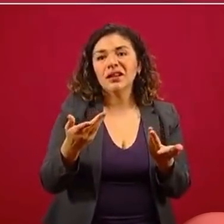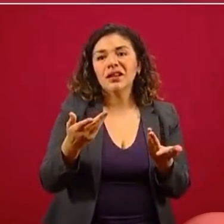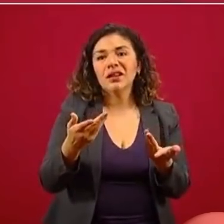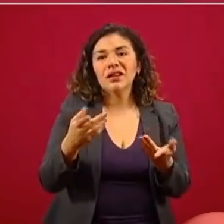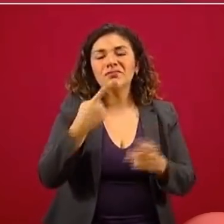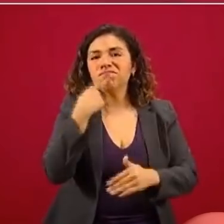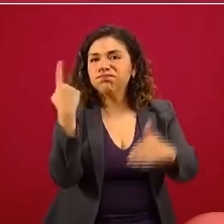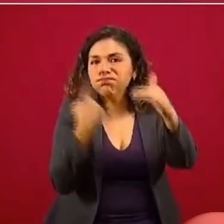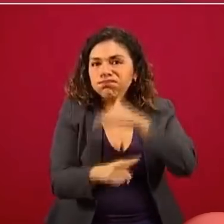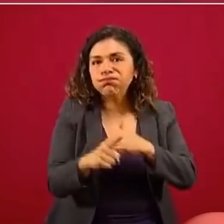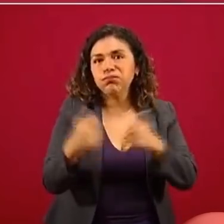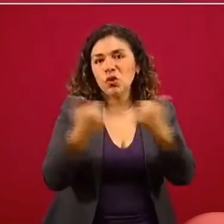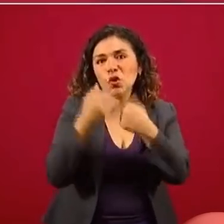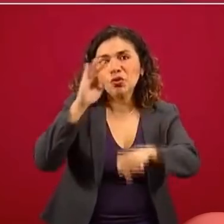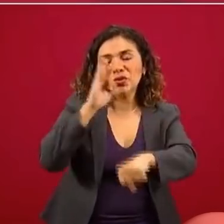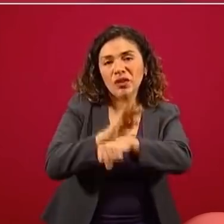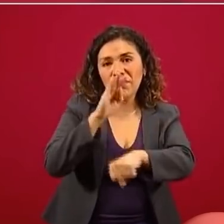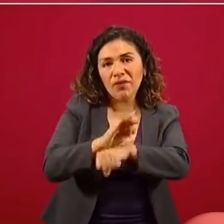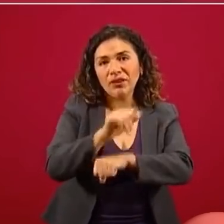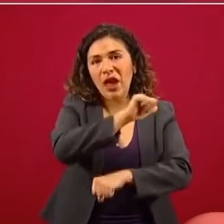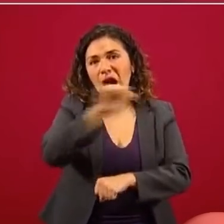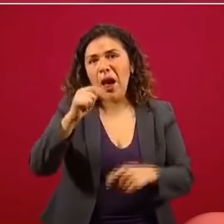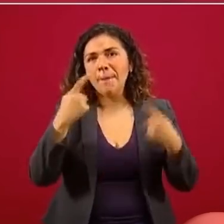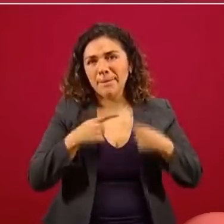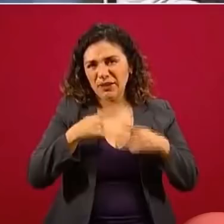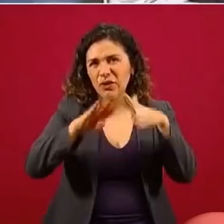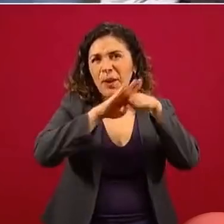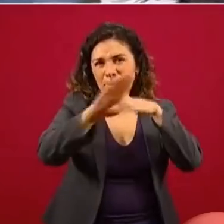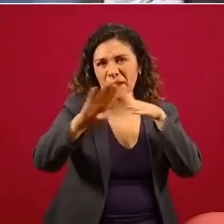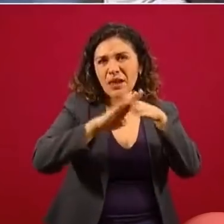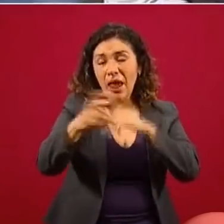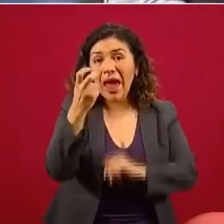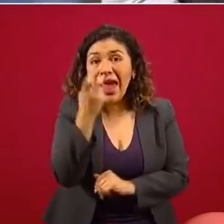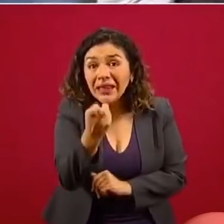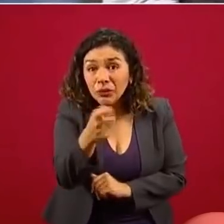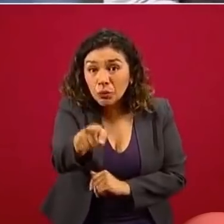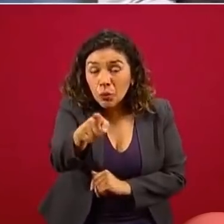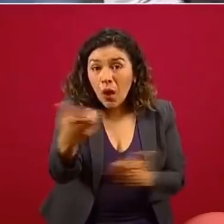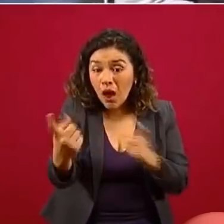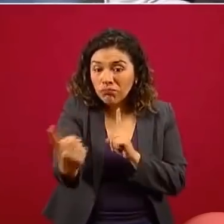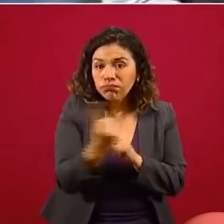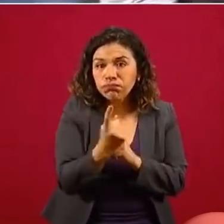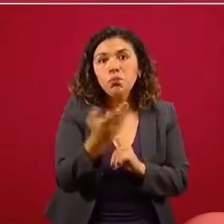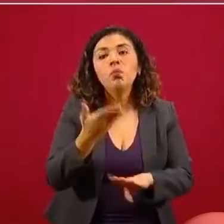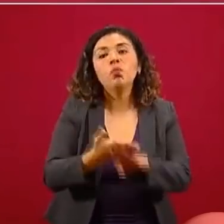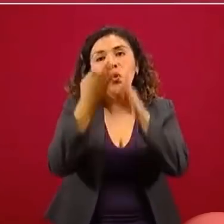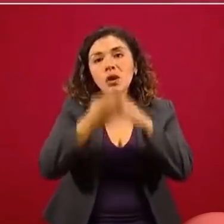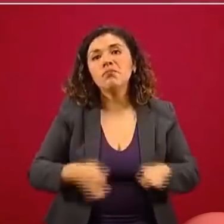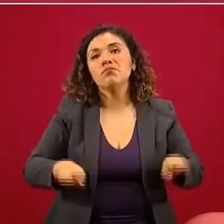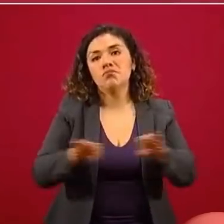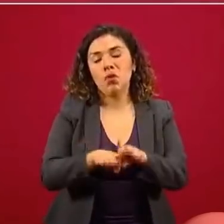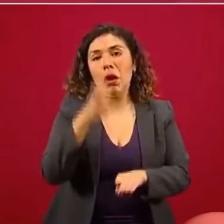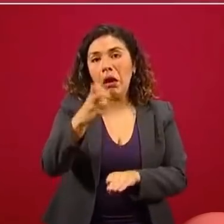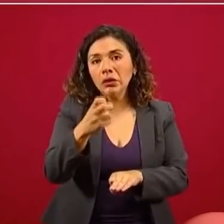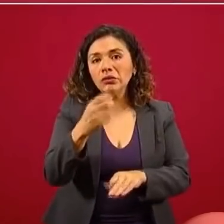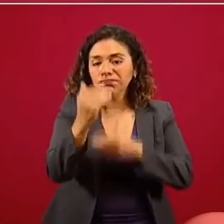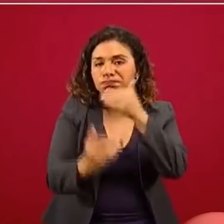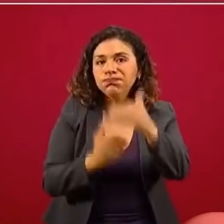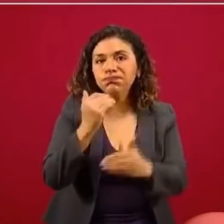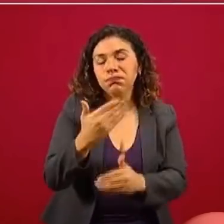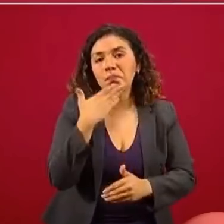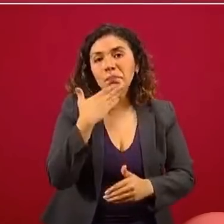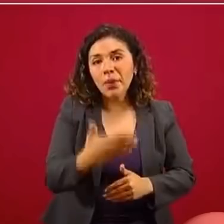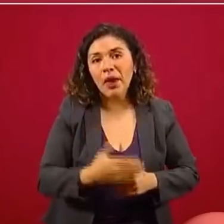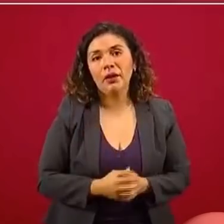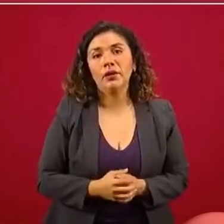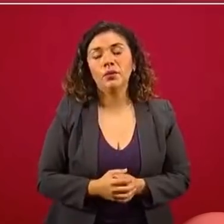esta denuncia, defensa de migrantes es muy importante, es un avance,